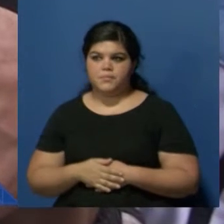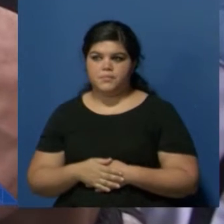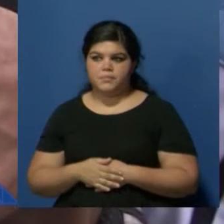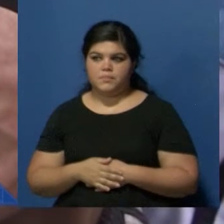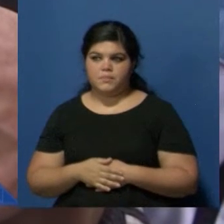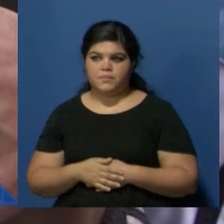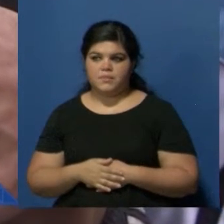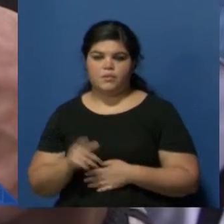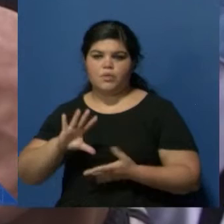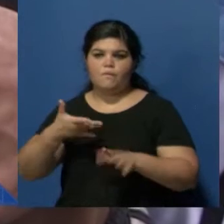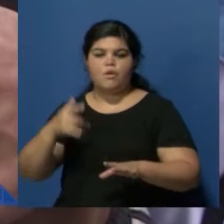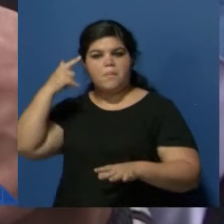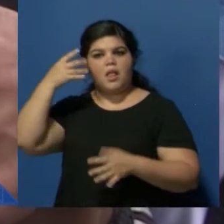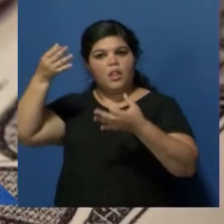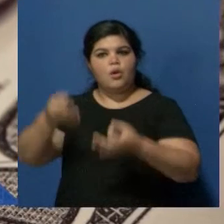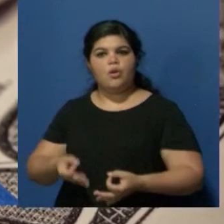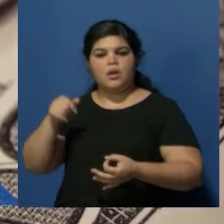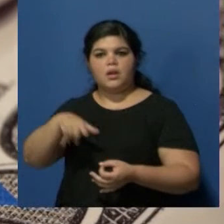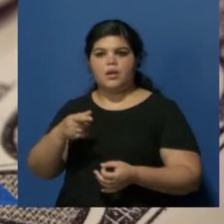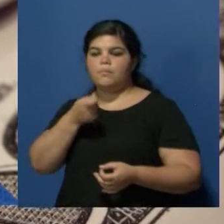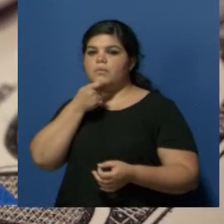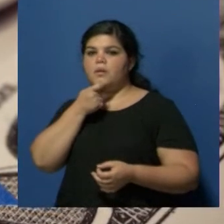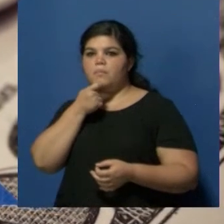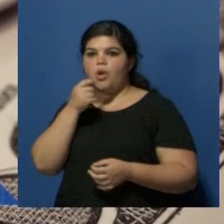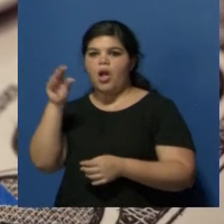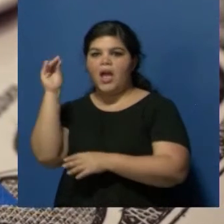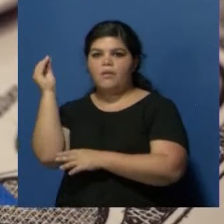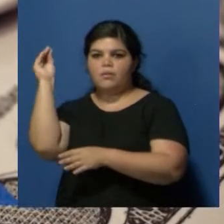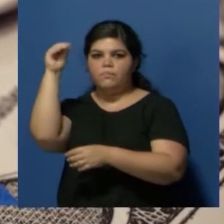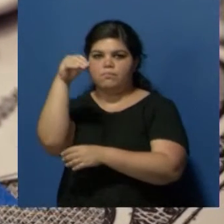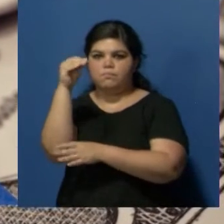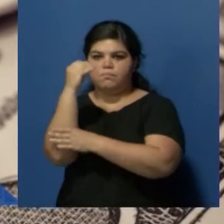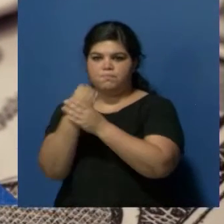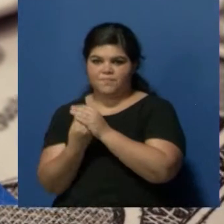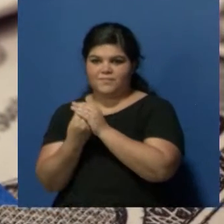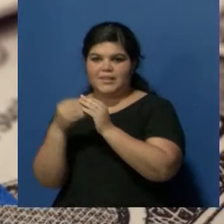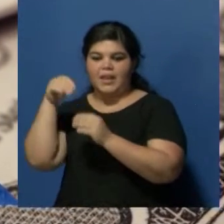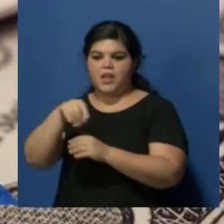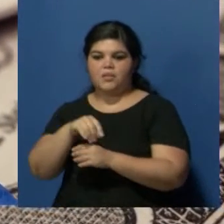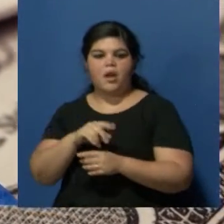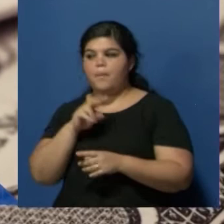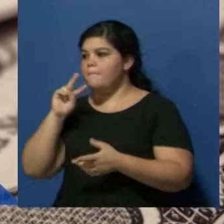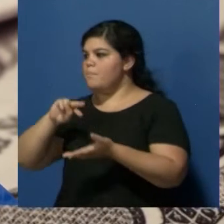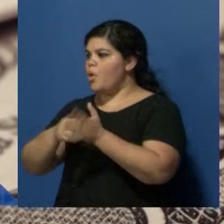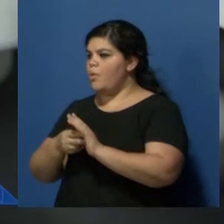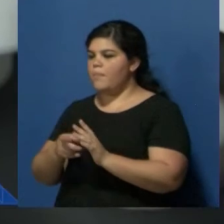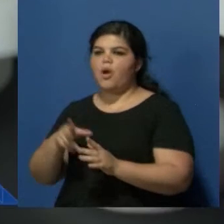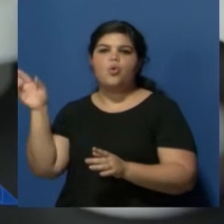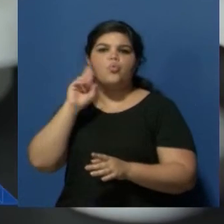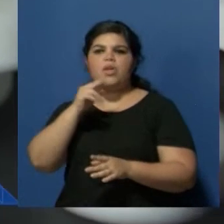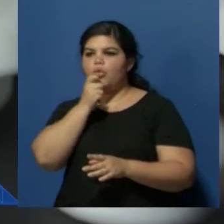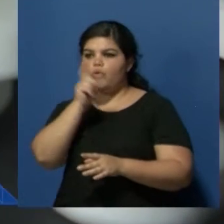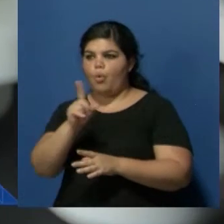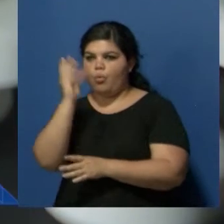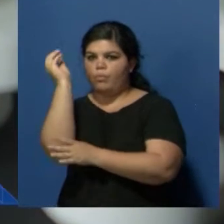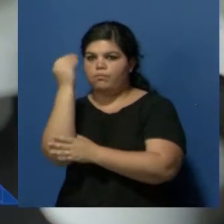Claro. Es la lógica del avestruz, que mete la cabeza en la tierra, entonces no No ve los problemas, Cuando claro. ve un problema, claro, cuando siente un ruido que no le gusta. No, el